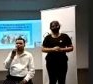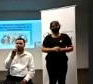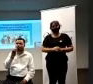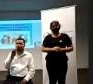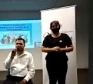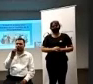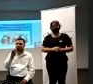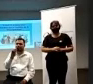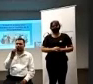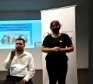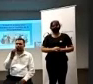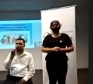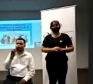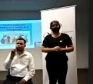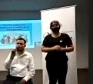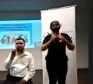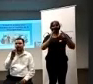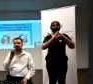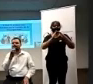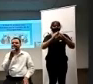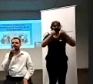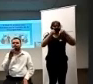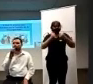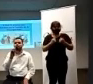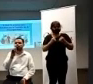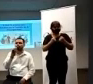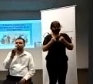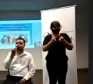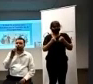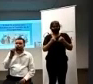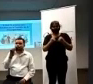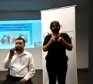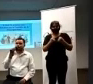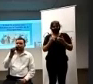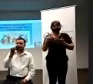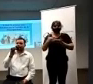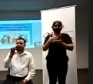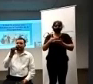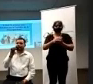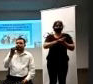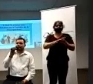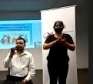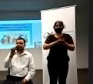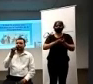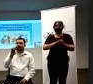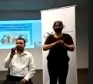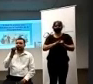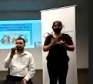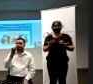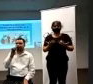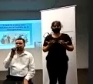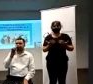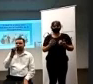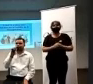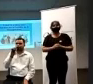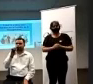a cuestiones básicas. Y ahí entra el segundo punto, que es la independencia